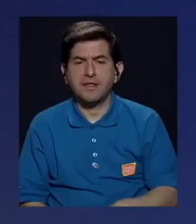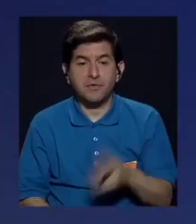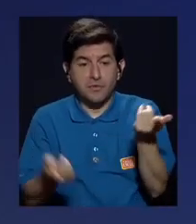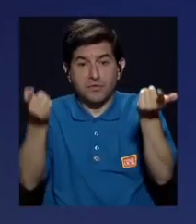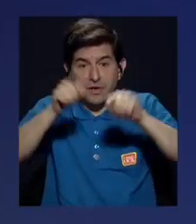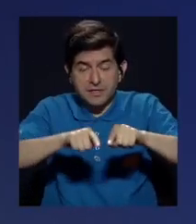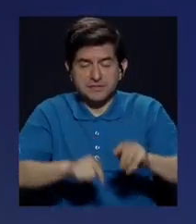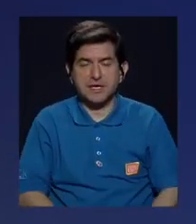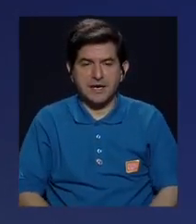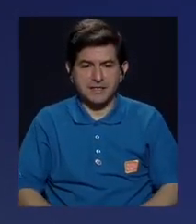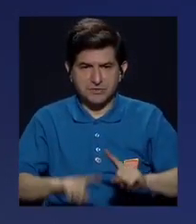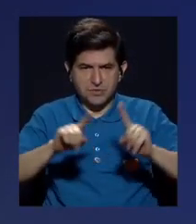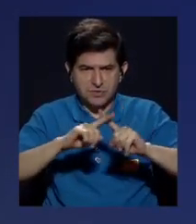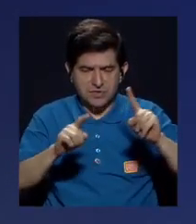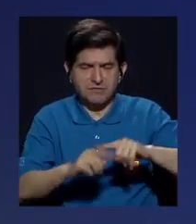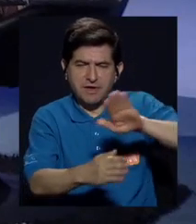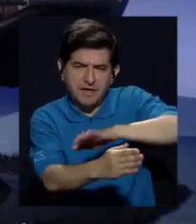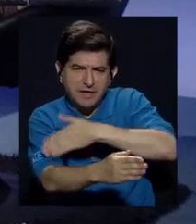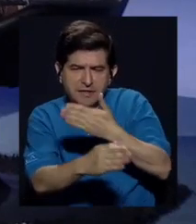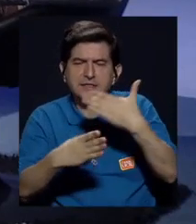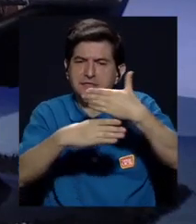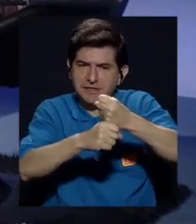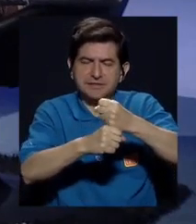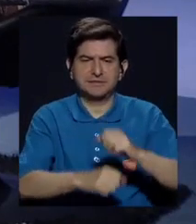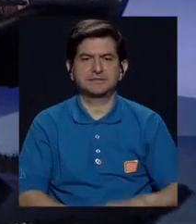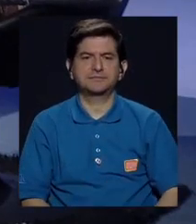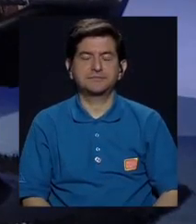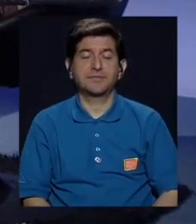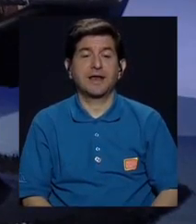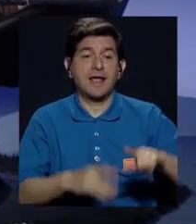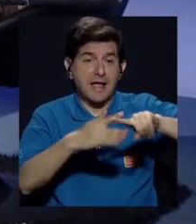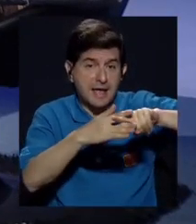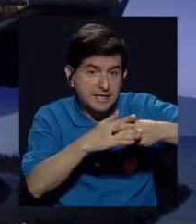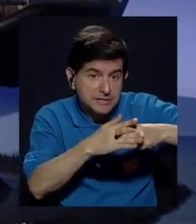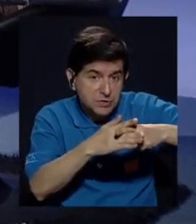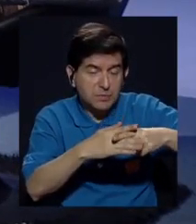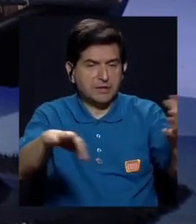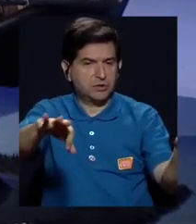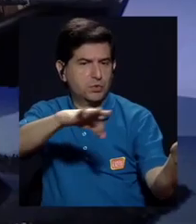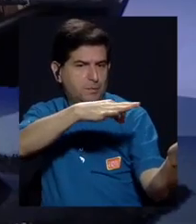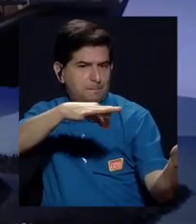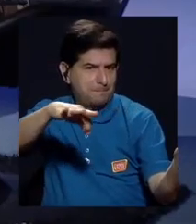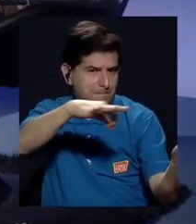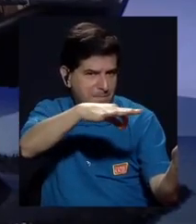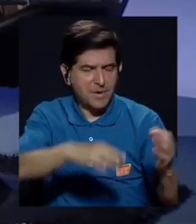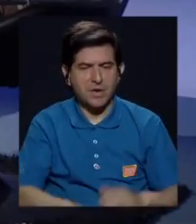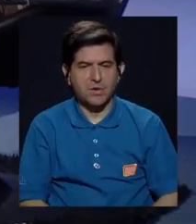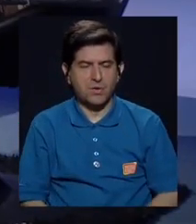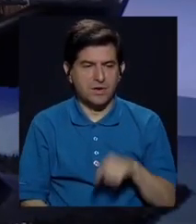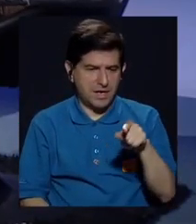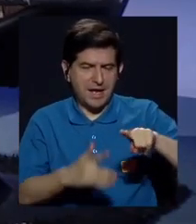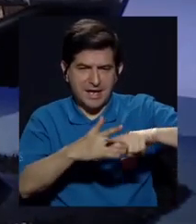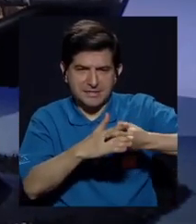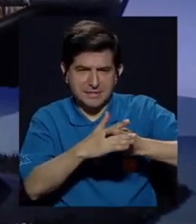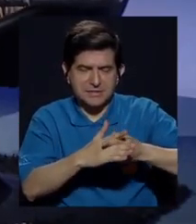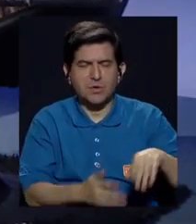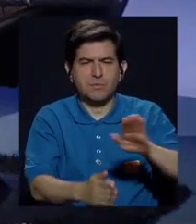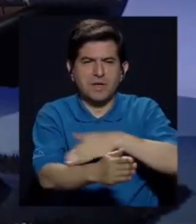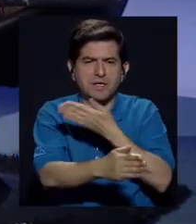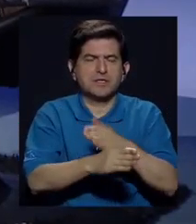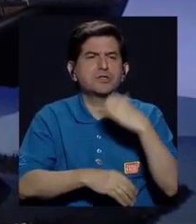caso, interpretaciones que tenga que hacer? Bueno, el instrumento, el violín, es un instrumento musical que se desarrolló